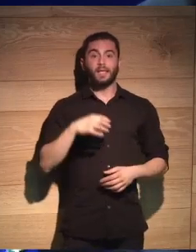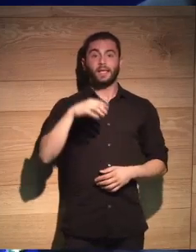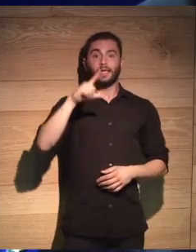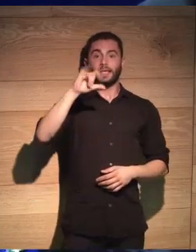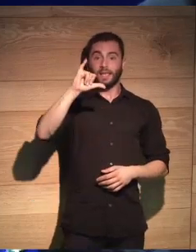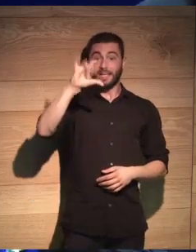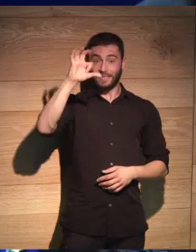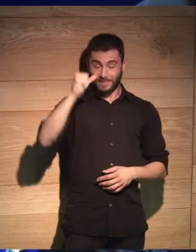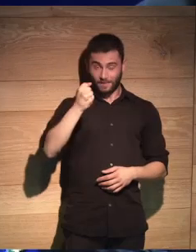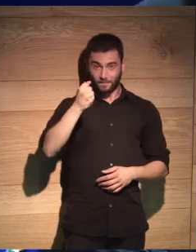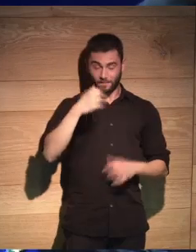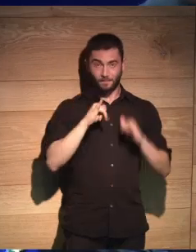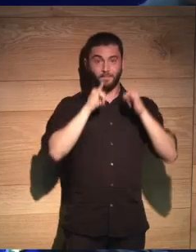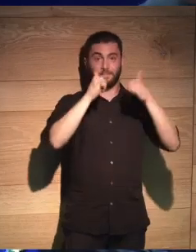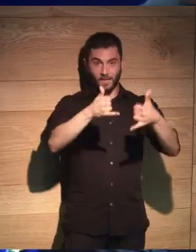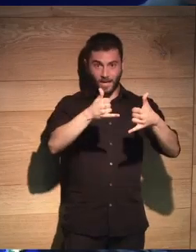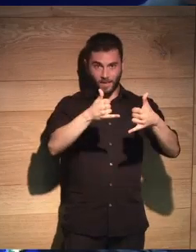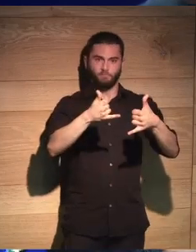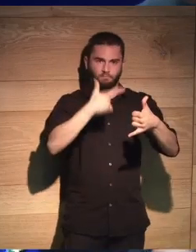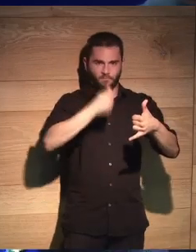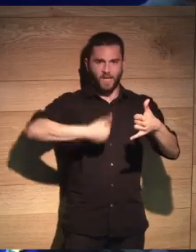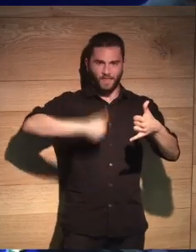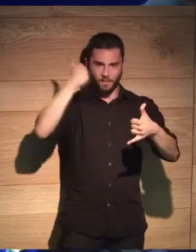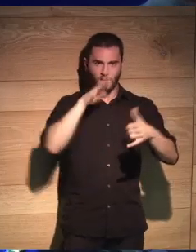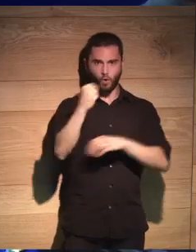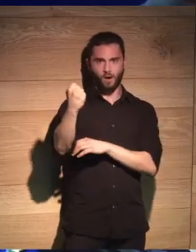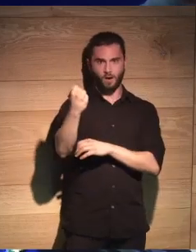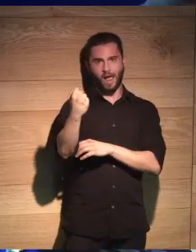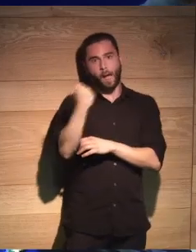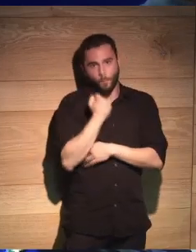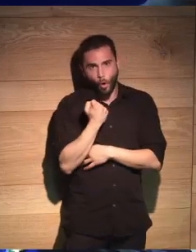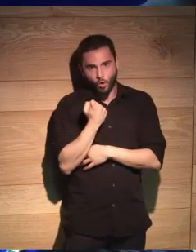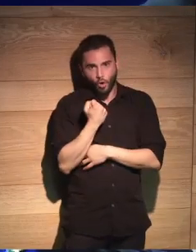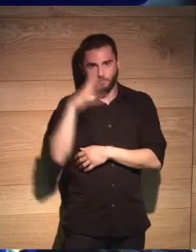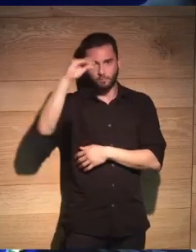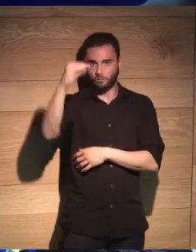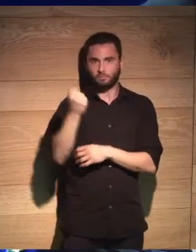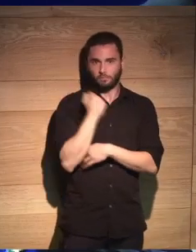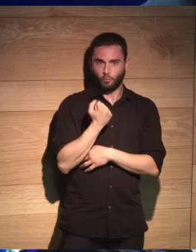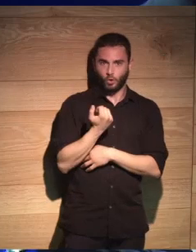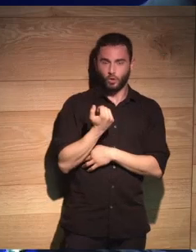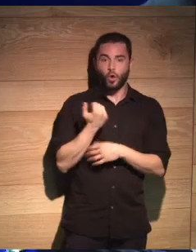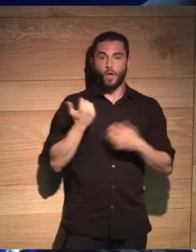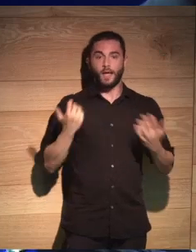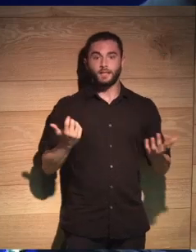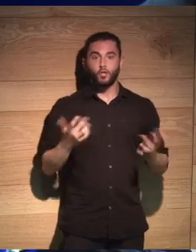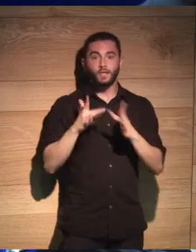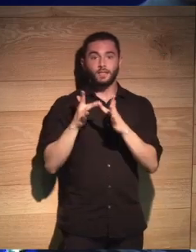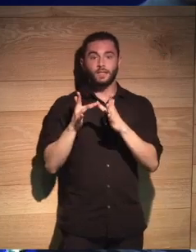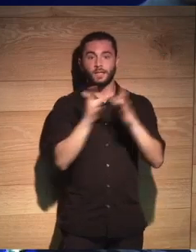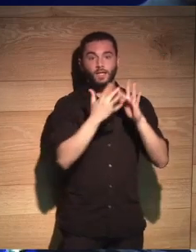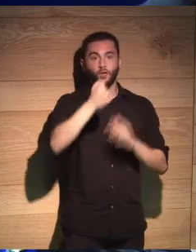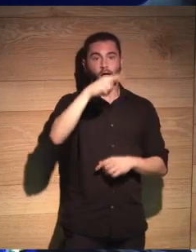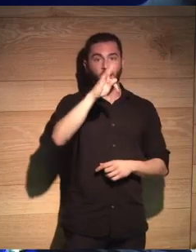Ilsa era mucho más fácil hacerlo porque tenía su apoyo intelectualmente. La relación de